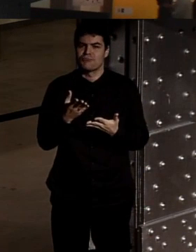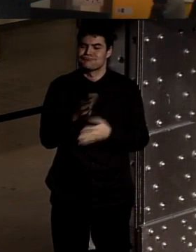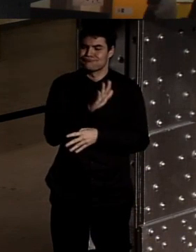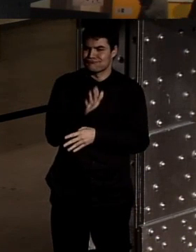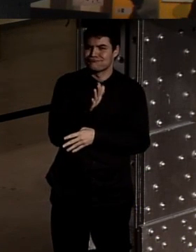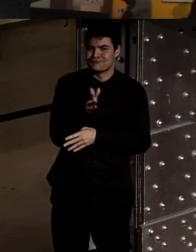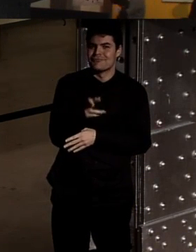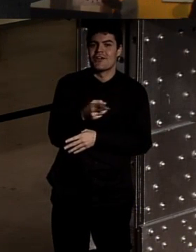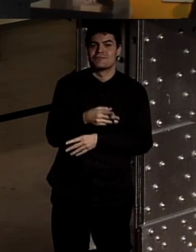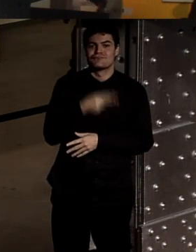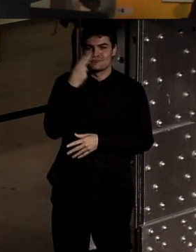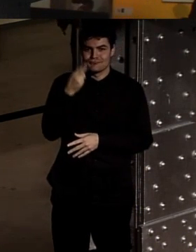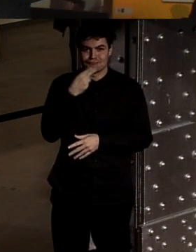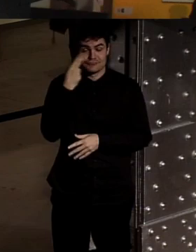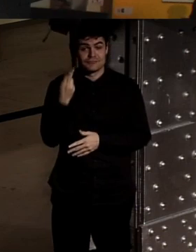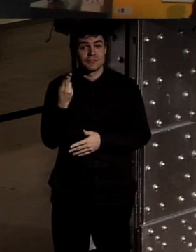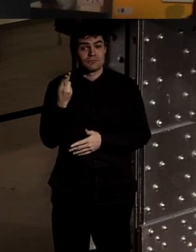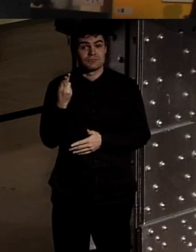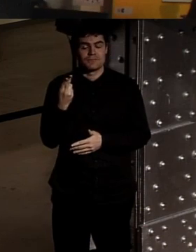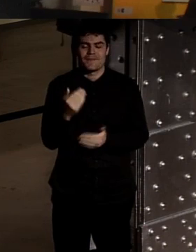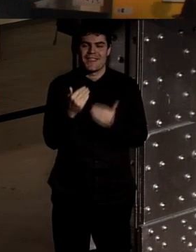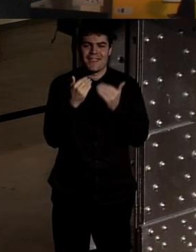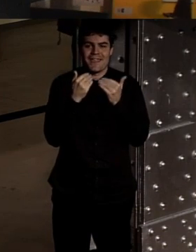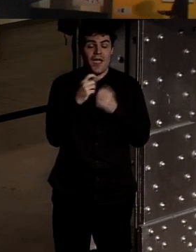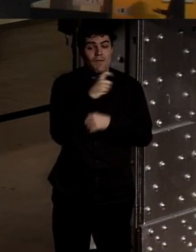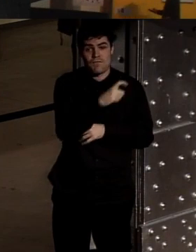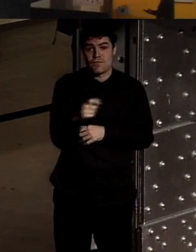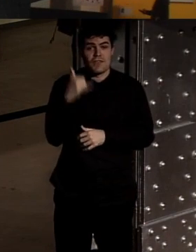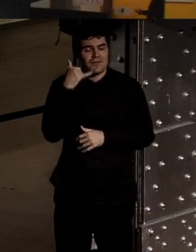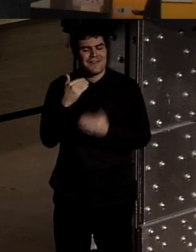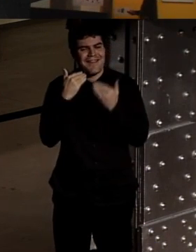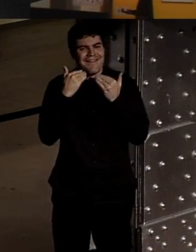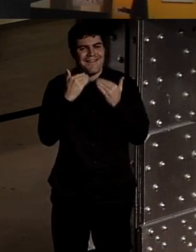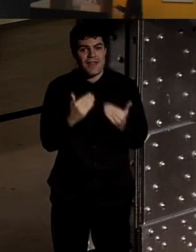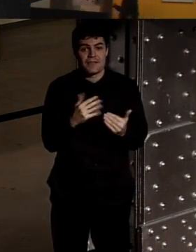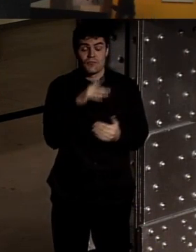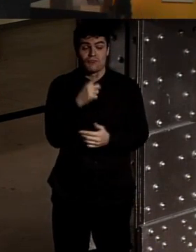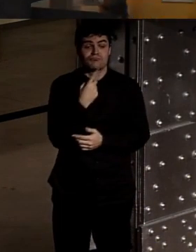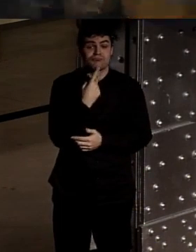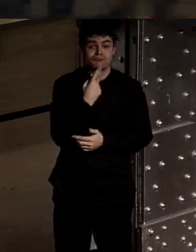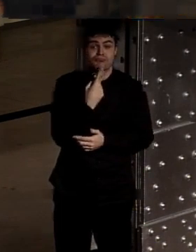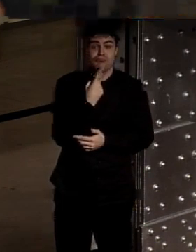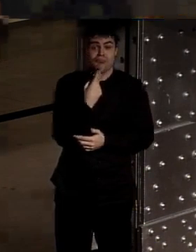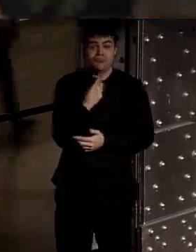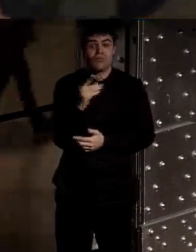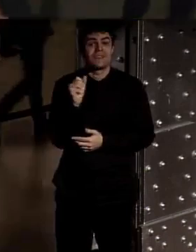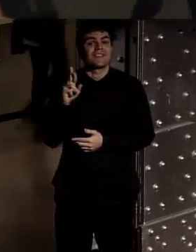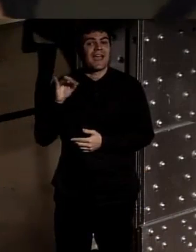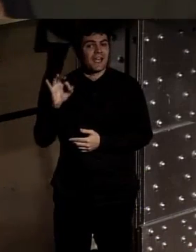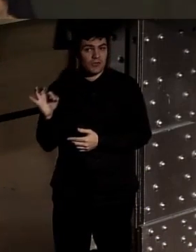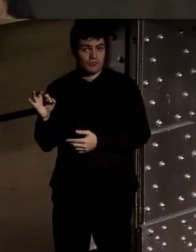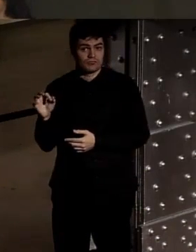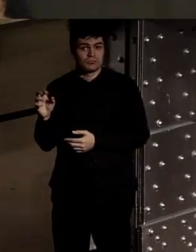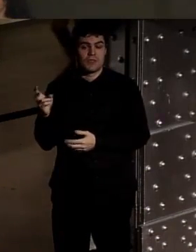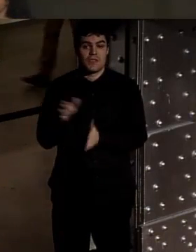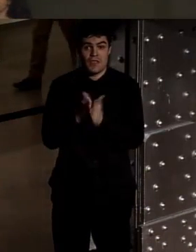emocionante. Y gracias a la Fundación Telefónica, que cuando le hablamos de Lindsay a Dario y del libro, sin dudar